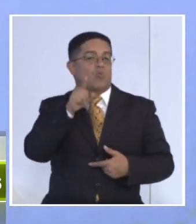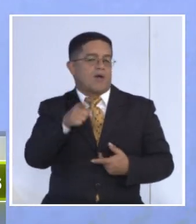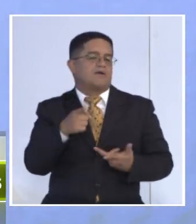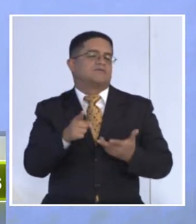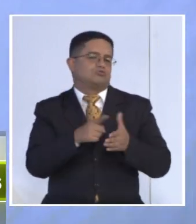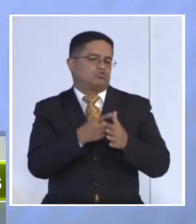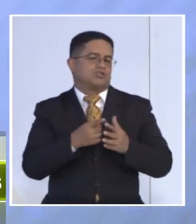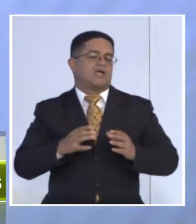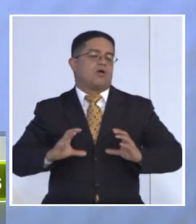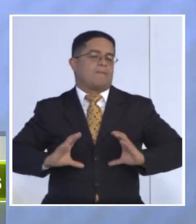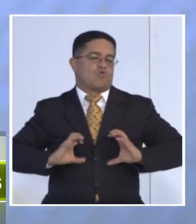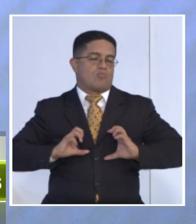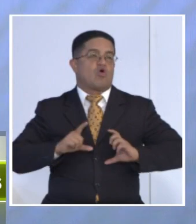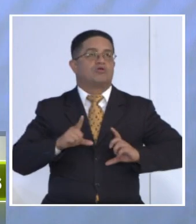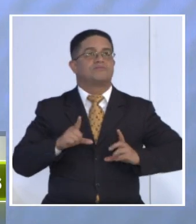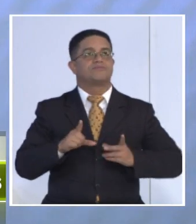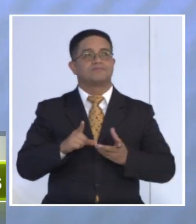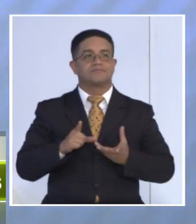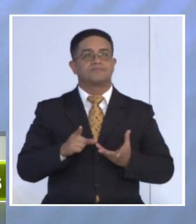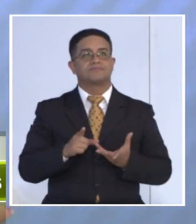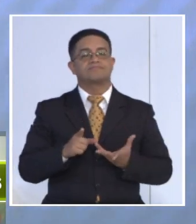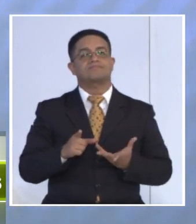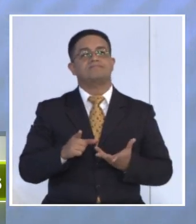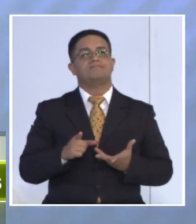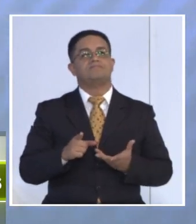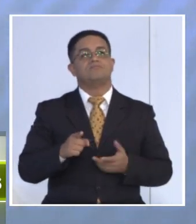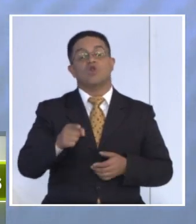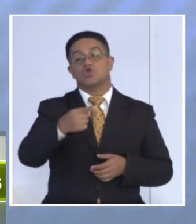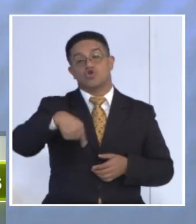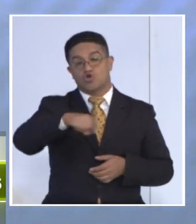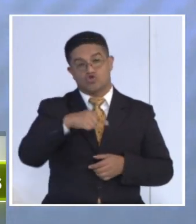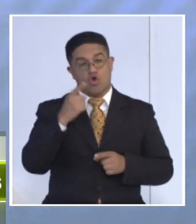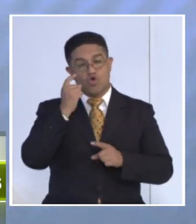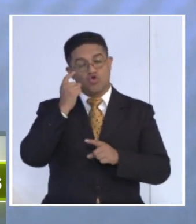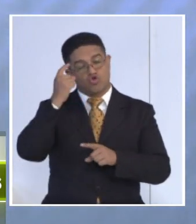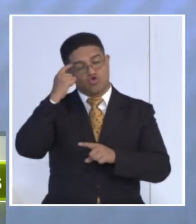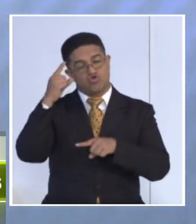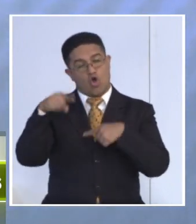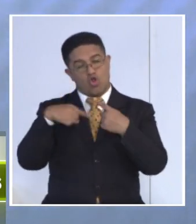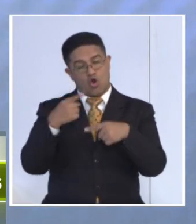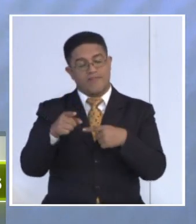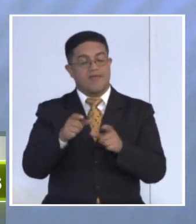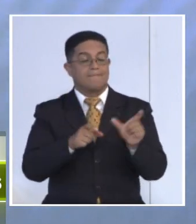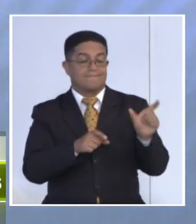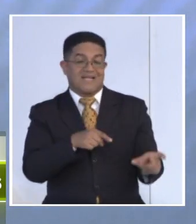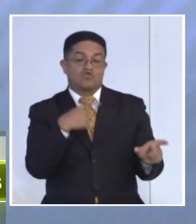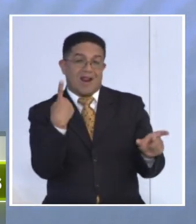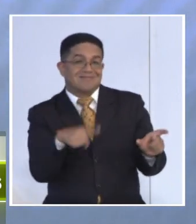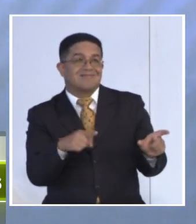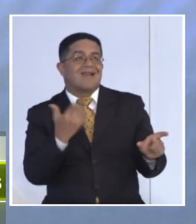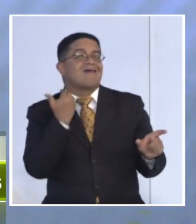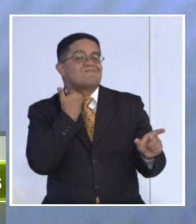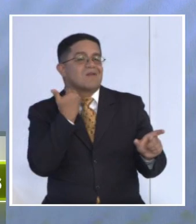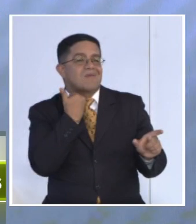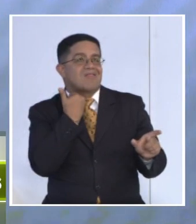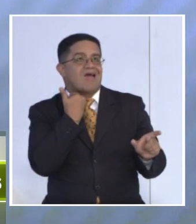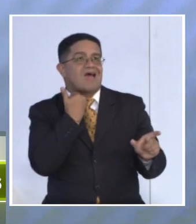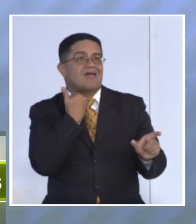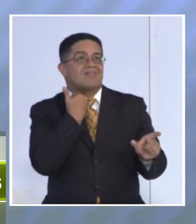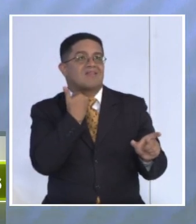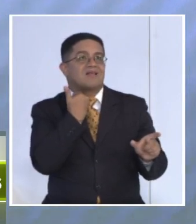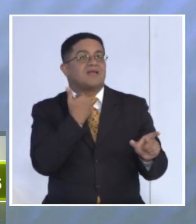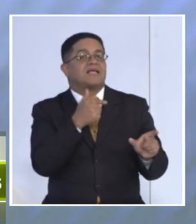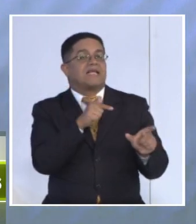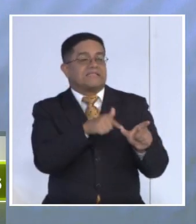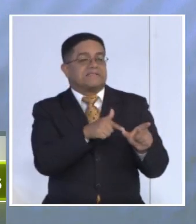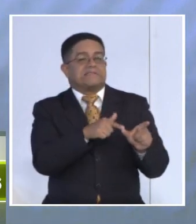eso. Nuestra secreción, la que producimos normalmente todos los días, en el caso de un paciente con fibrosis quística o FQ como se conoce,